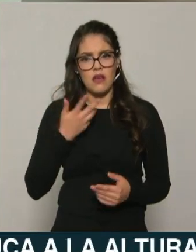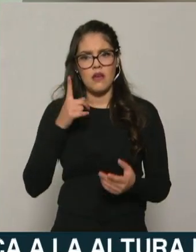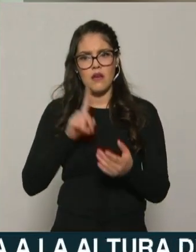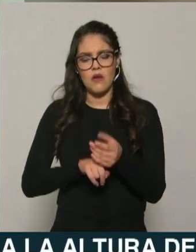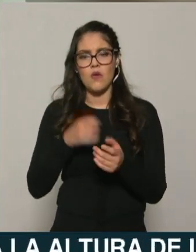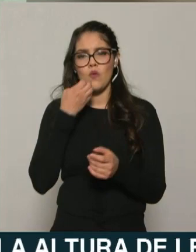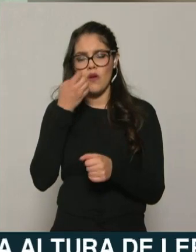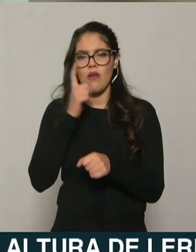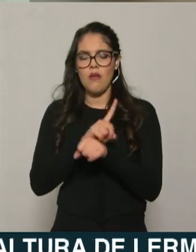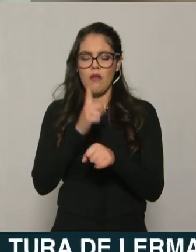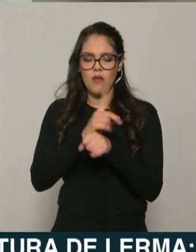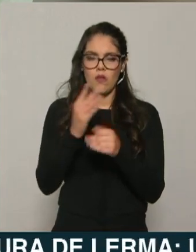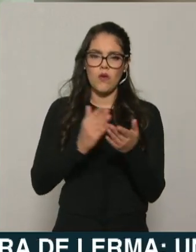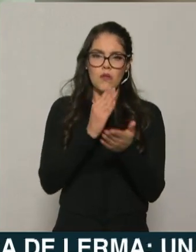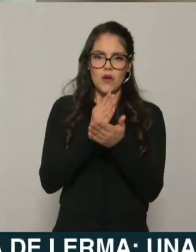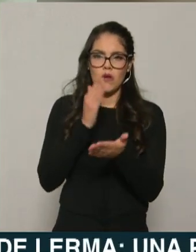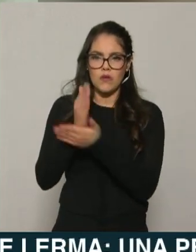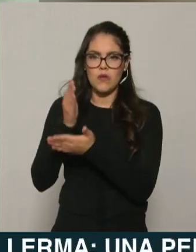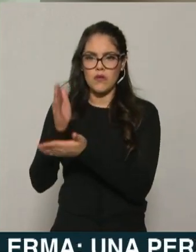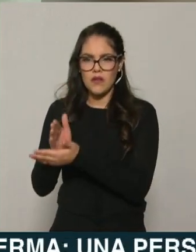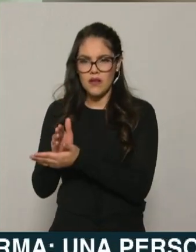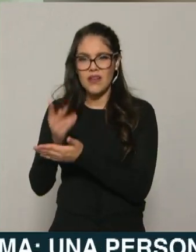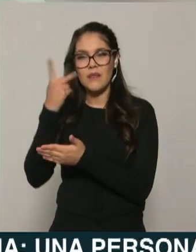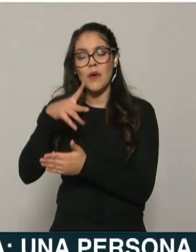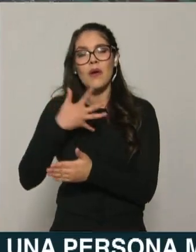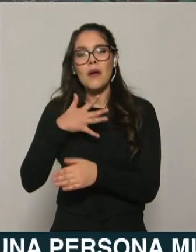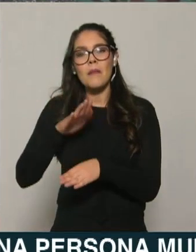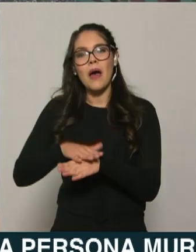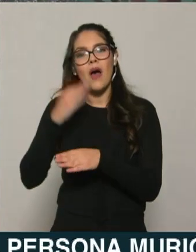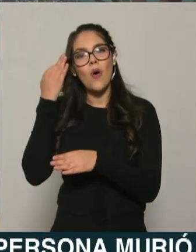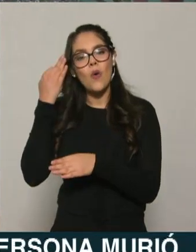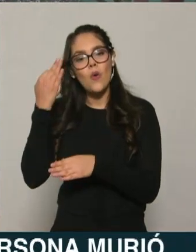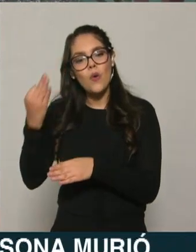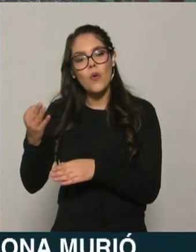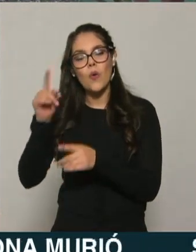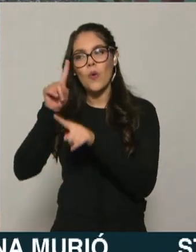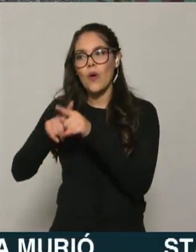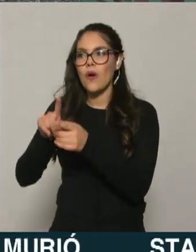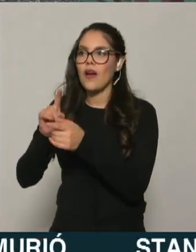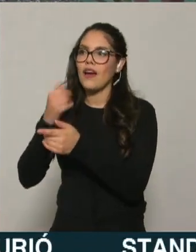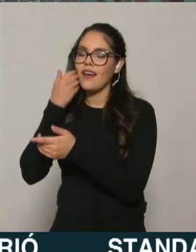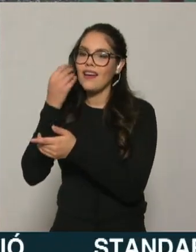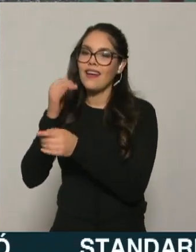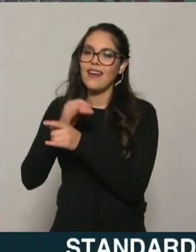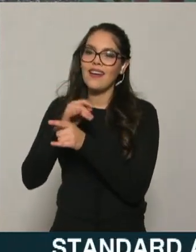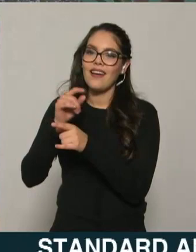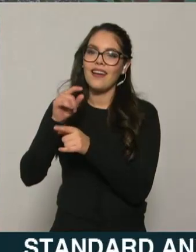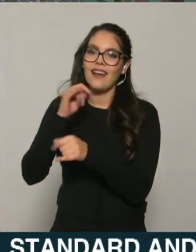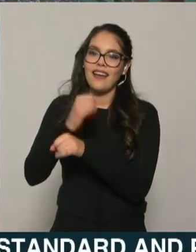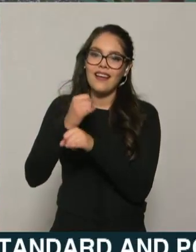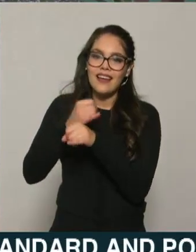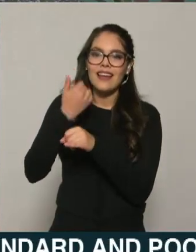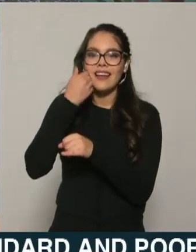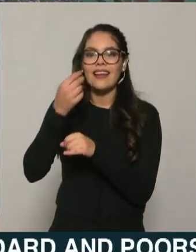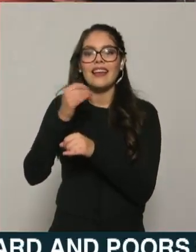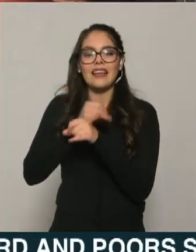escolarizada, pero la temo ahorita Lina porque tiene más tiempo para hacer lo que le gusta que estar investigando,